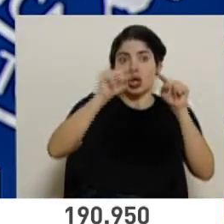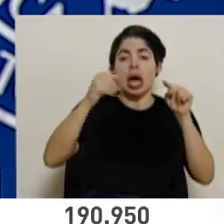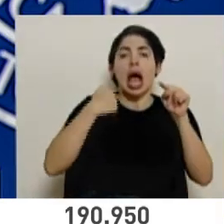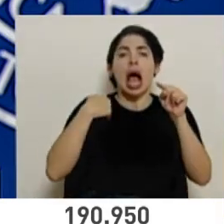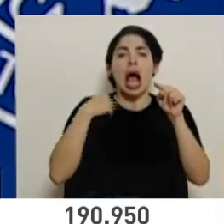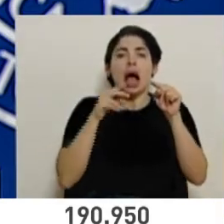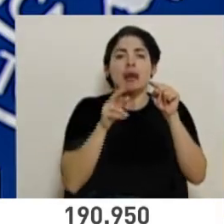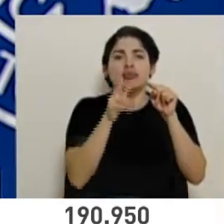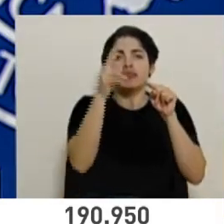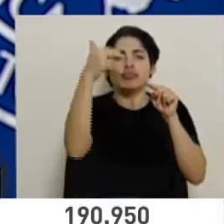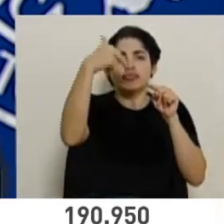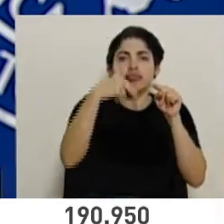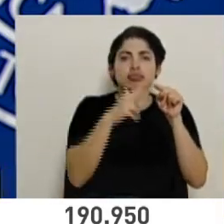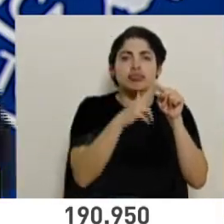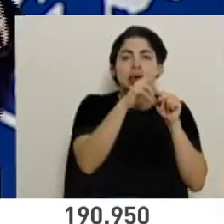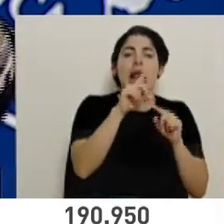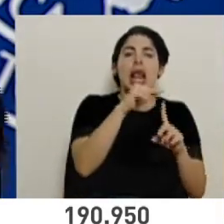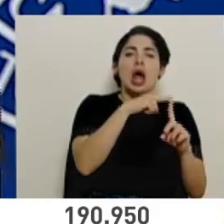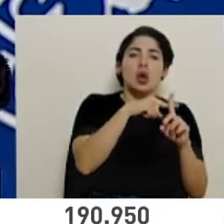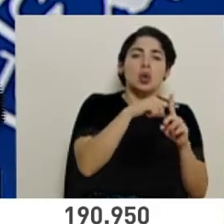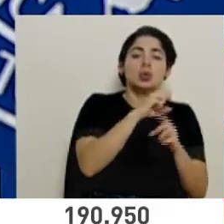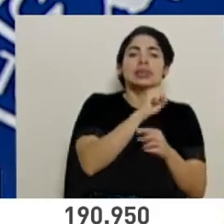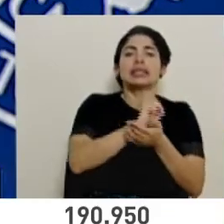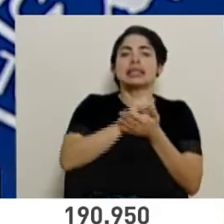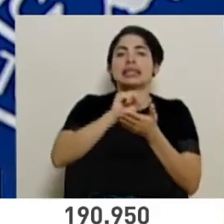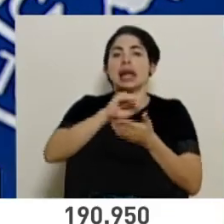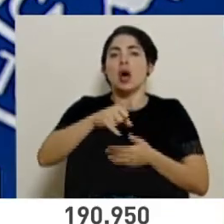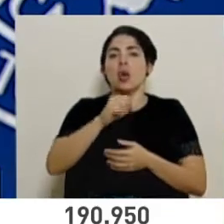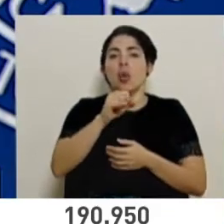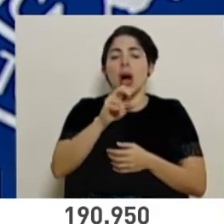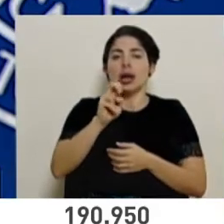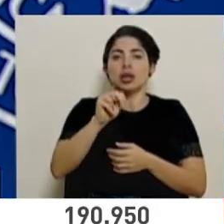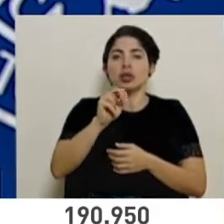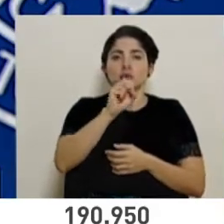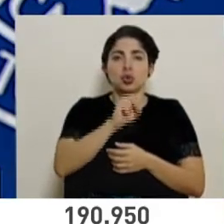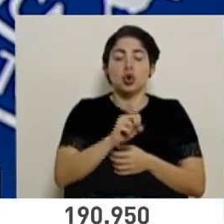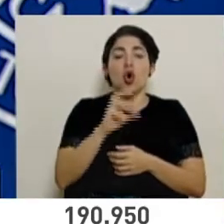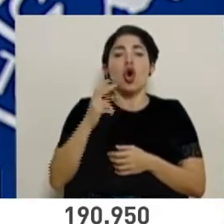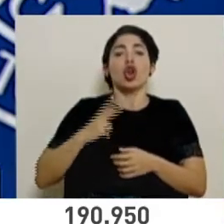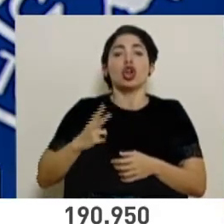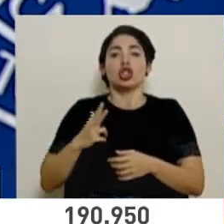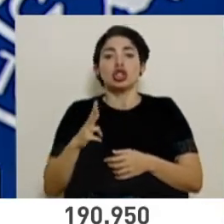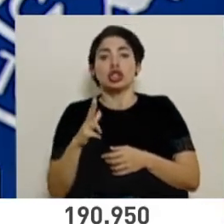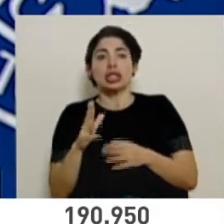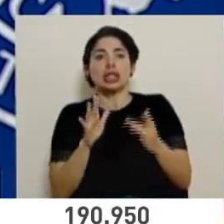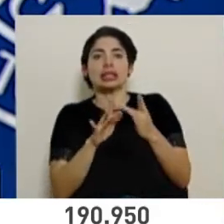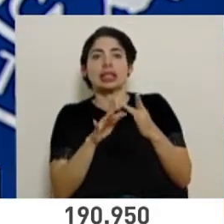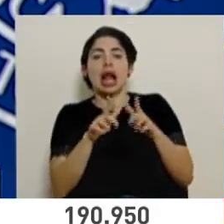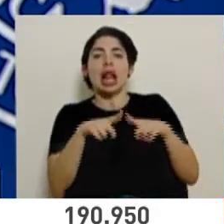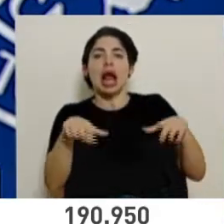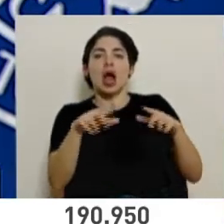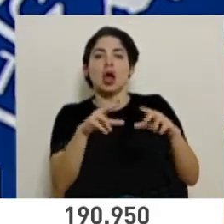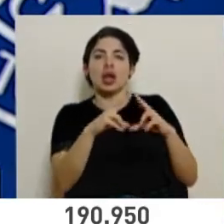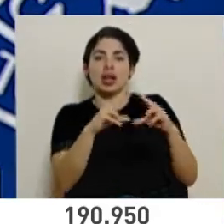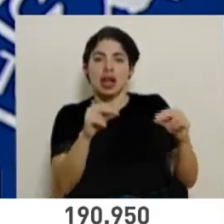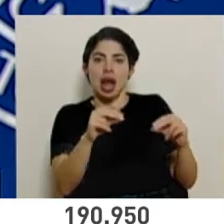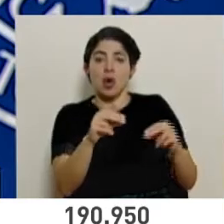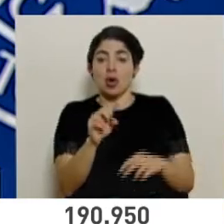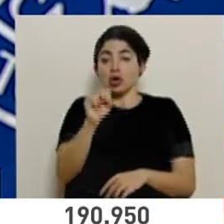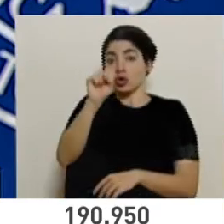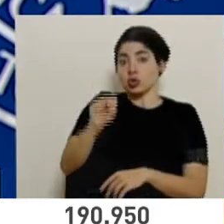corredores binacionales, como el de La Cruz y San Juan del Sur, o el de Los Chiles con el lago de Nicaragua. En nuestra frontera sur